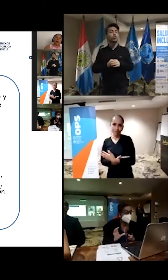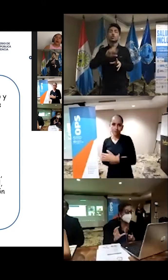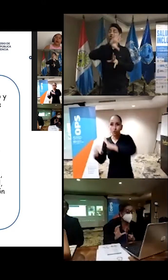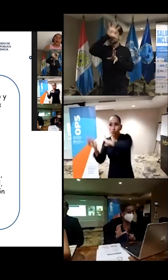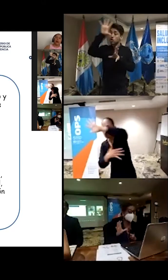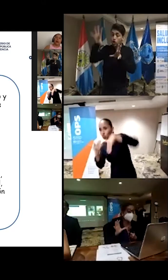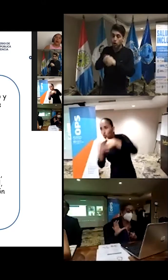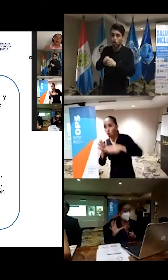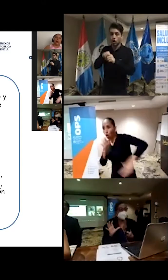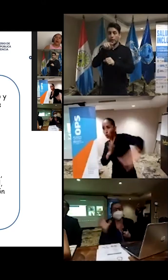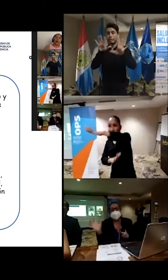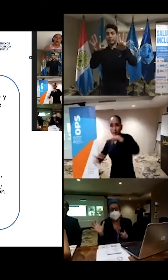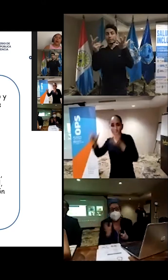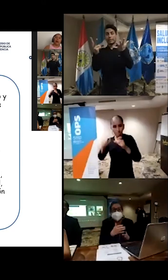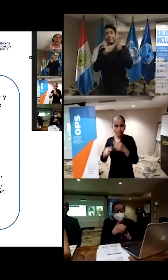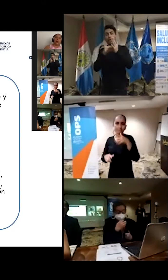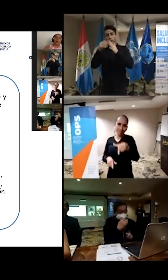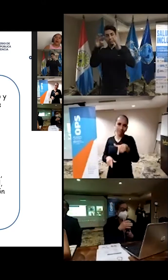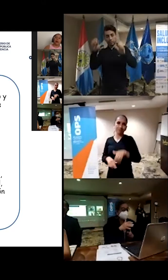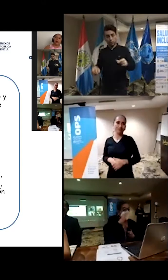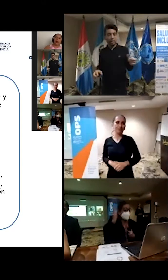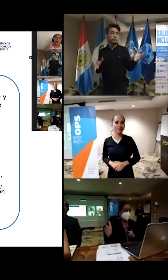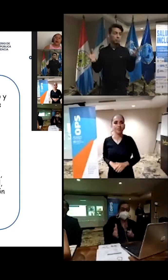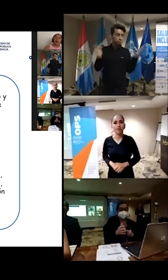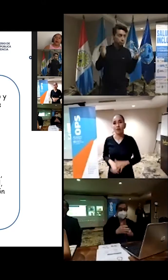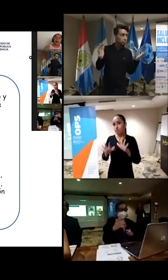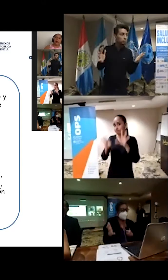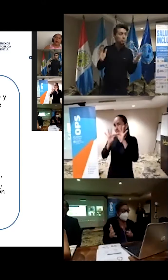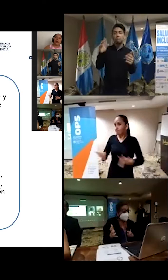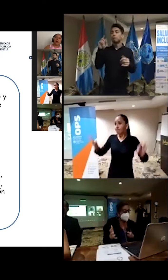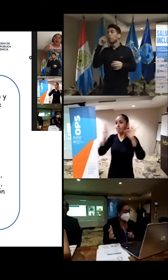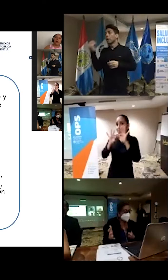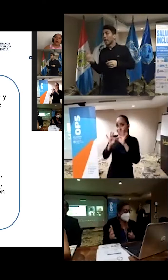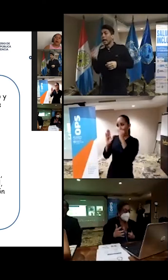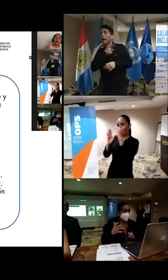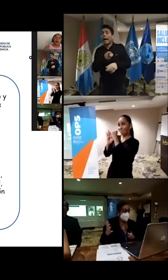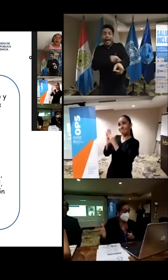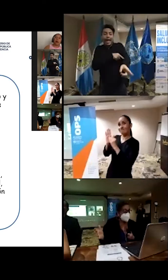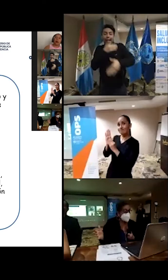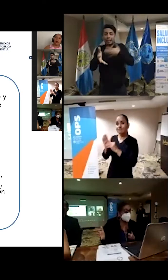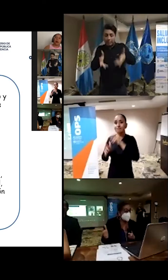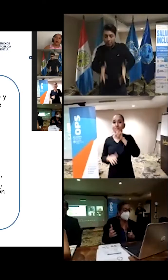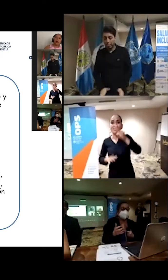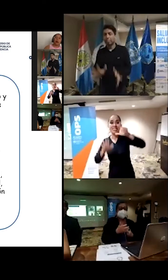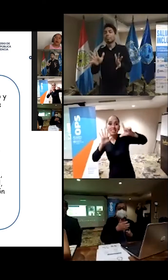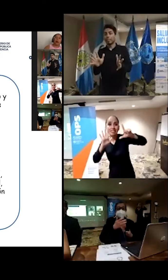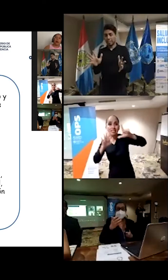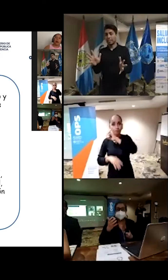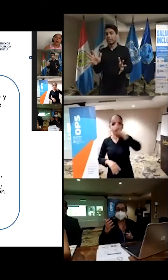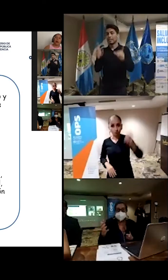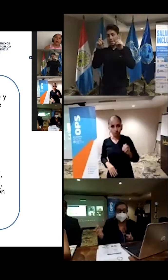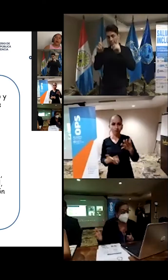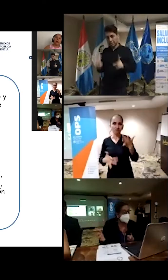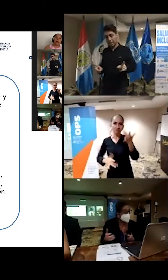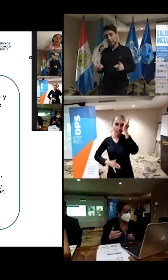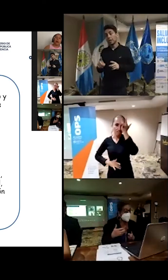de su población. Bueno, hay causas principales congénitas, el 27%, enfermedades